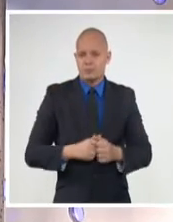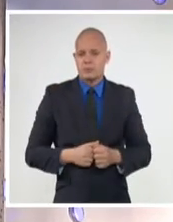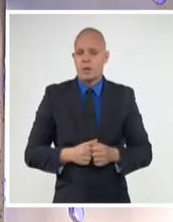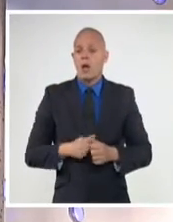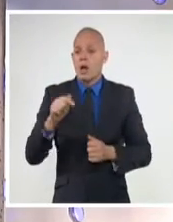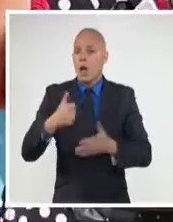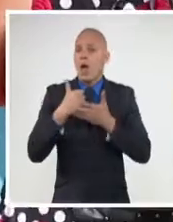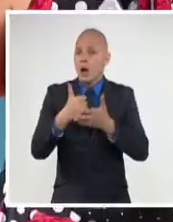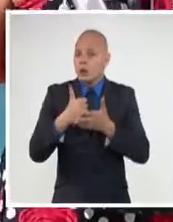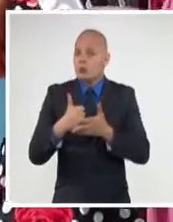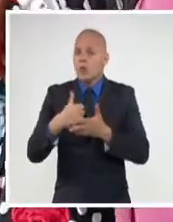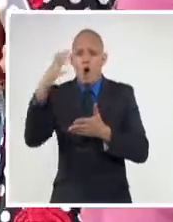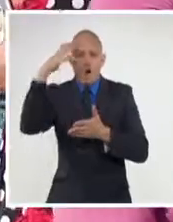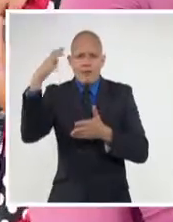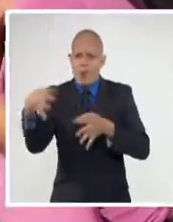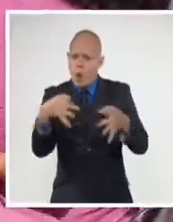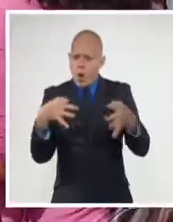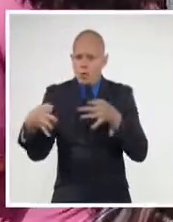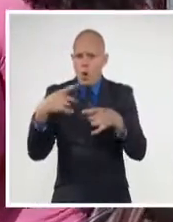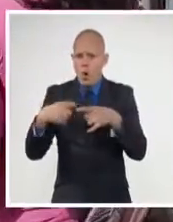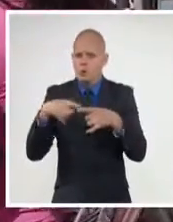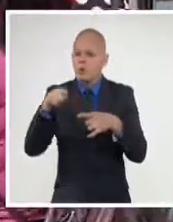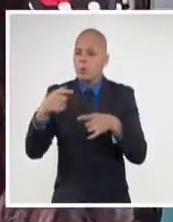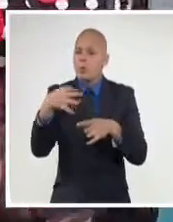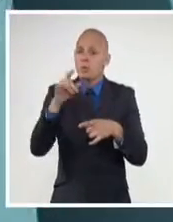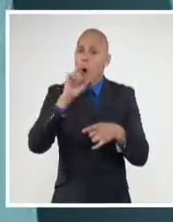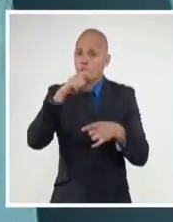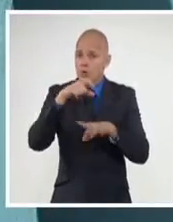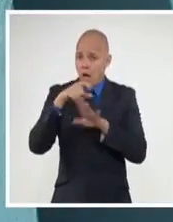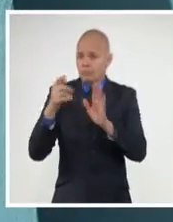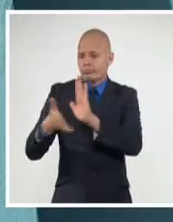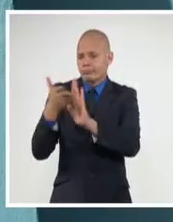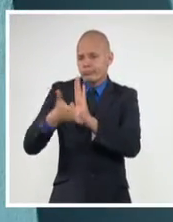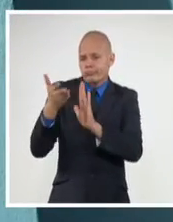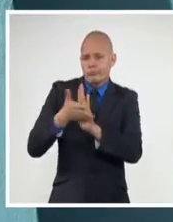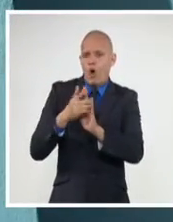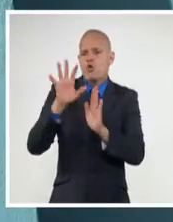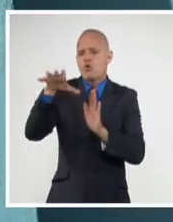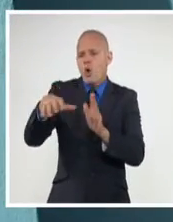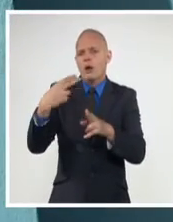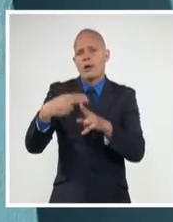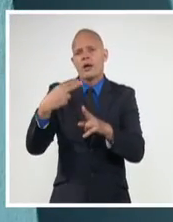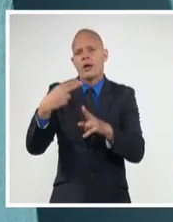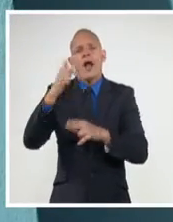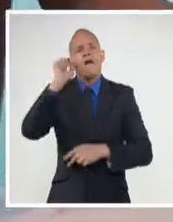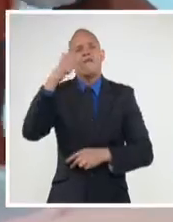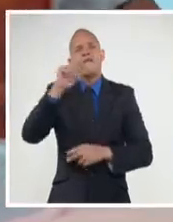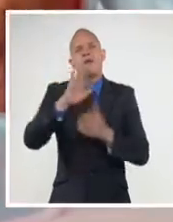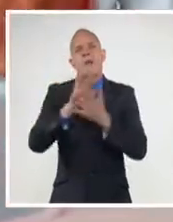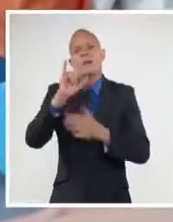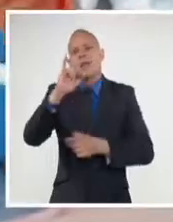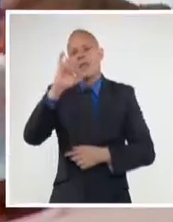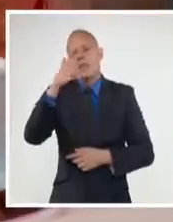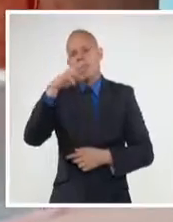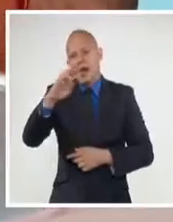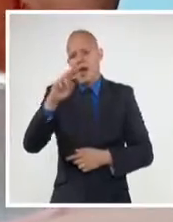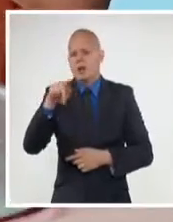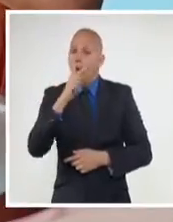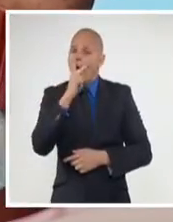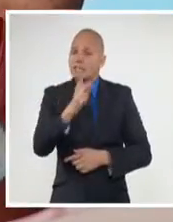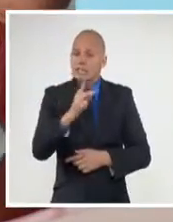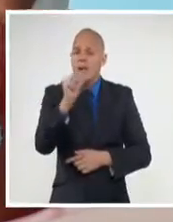contexto sanitario. En el municipio habanero del Cotorro se remodeló el Centro del Familiar, donde se elaboran alimentos para el sistema de